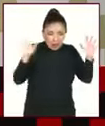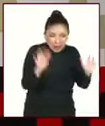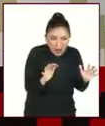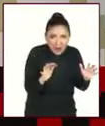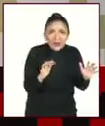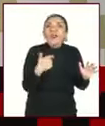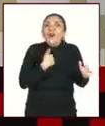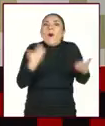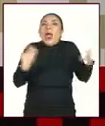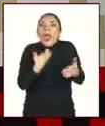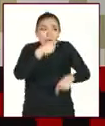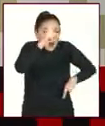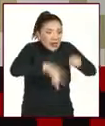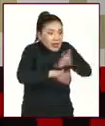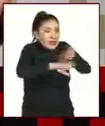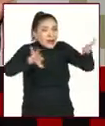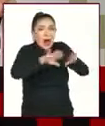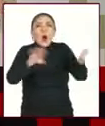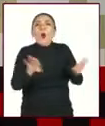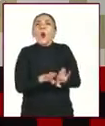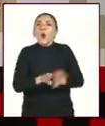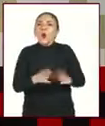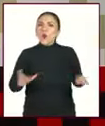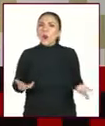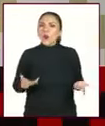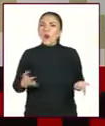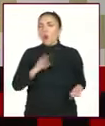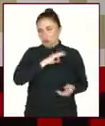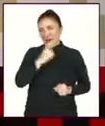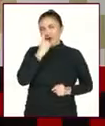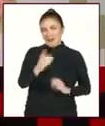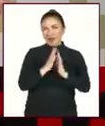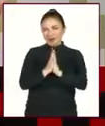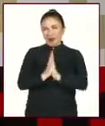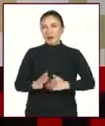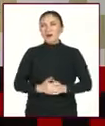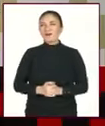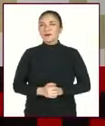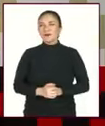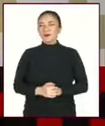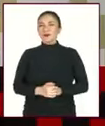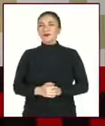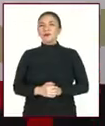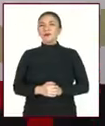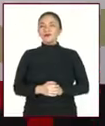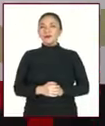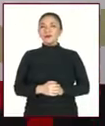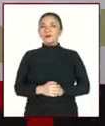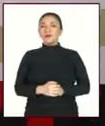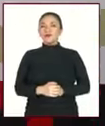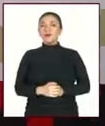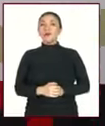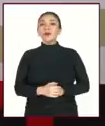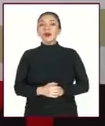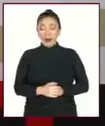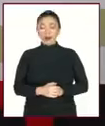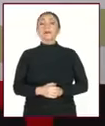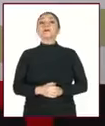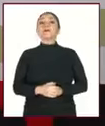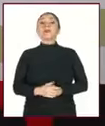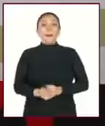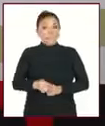varios momentos en cada pregunta, pero nunca está de más volverlo a decir. Okay. ¿Qué es lo que se necesita hacer, doctora? Pues primero